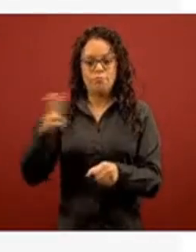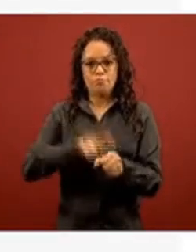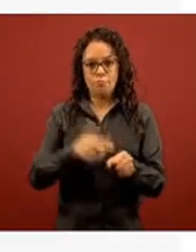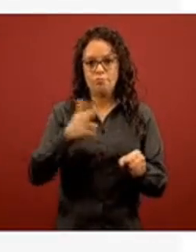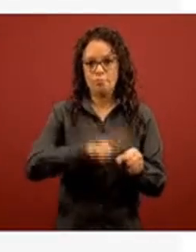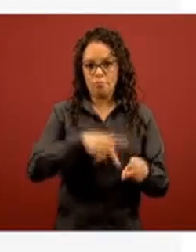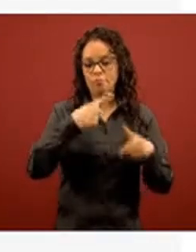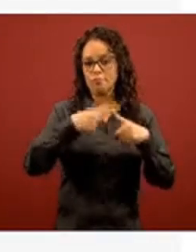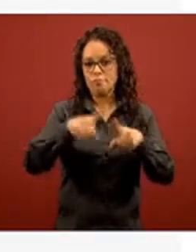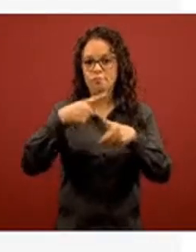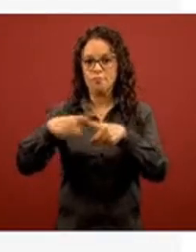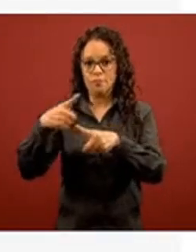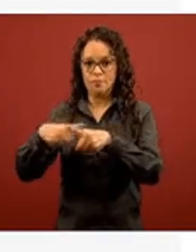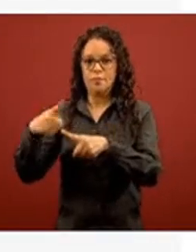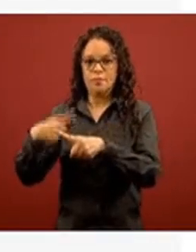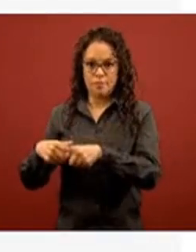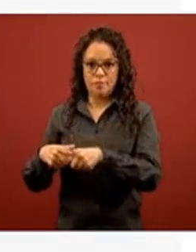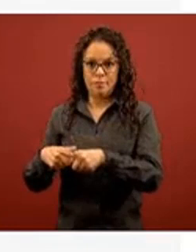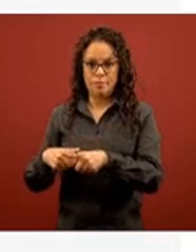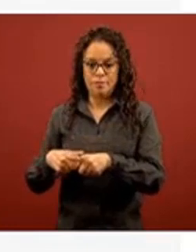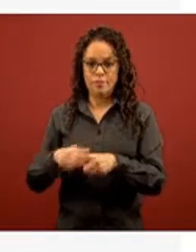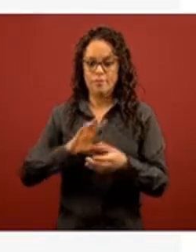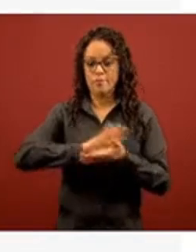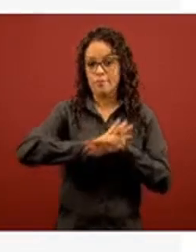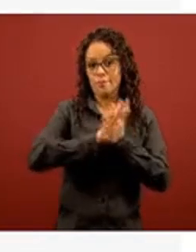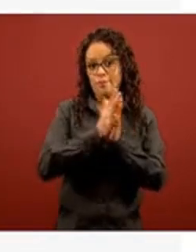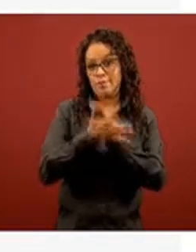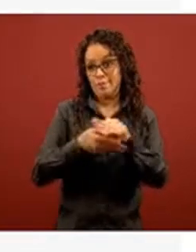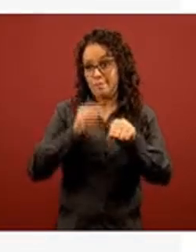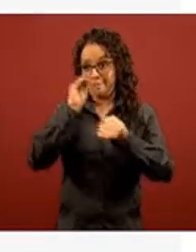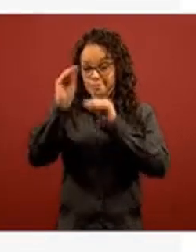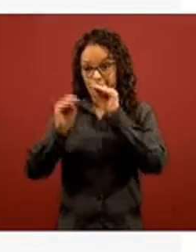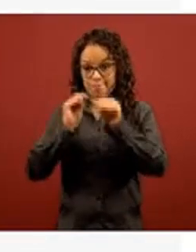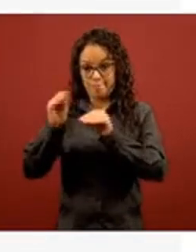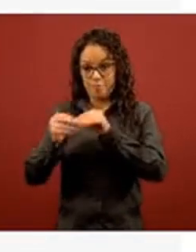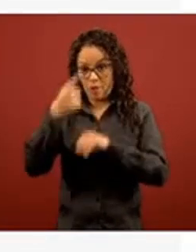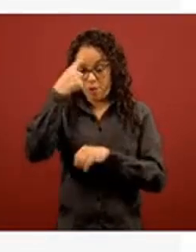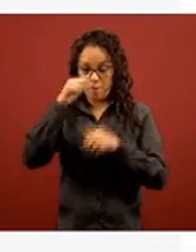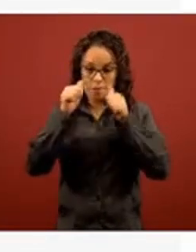hospitalarias de reconversión COVID.